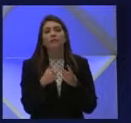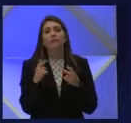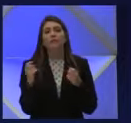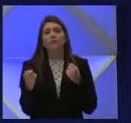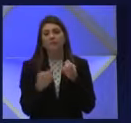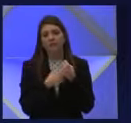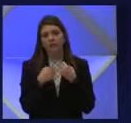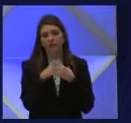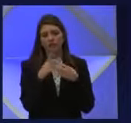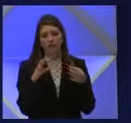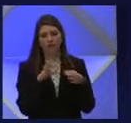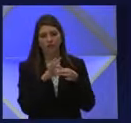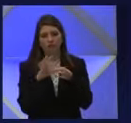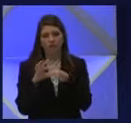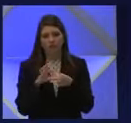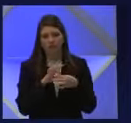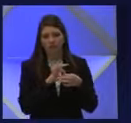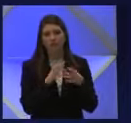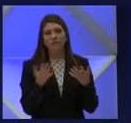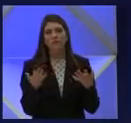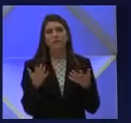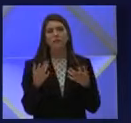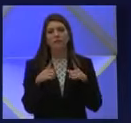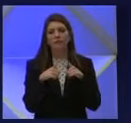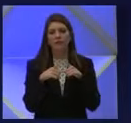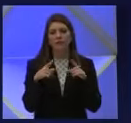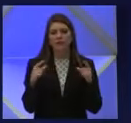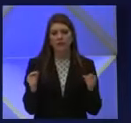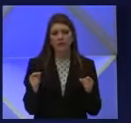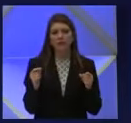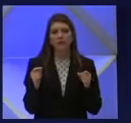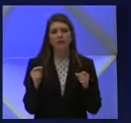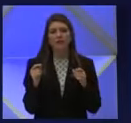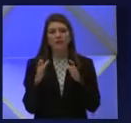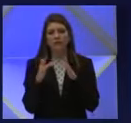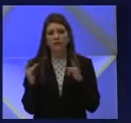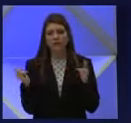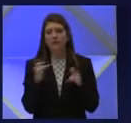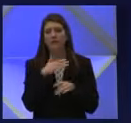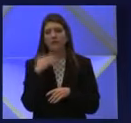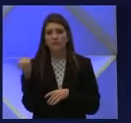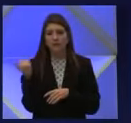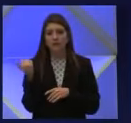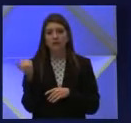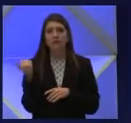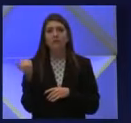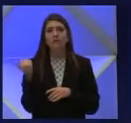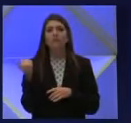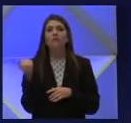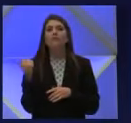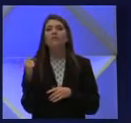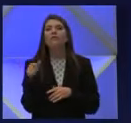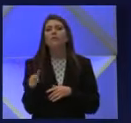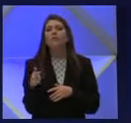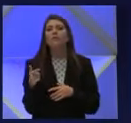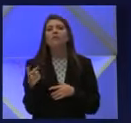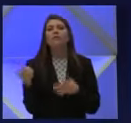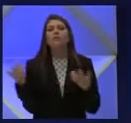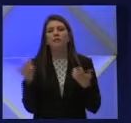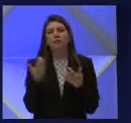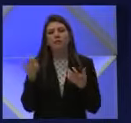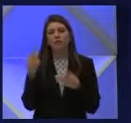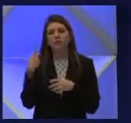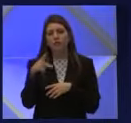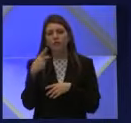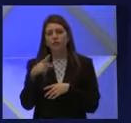aliados como de japonés francia-alemania etcétera y reciban gran parte de